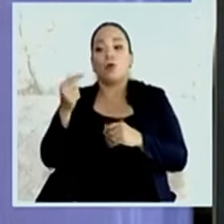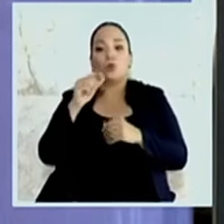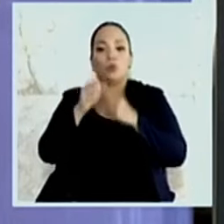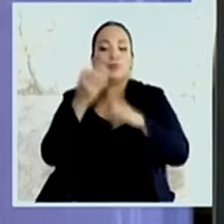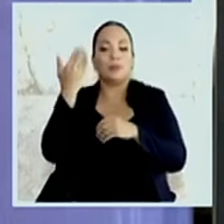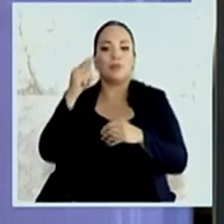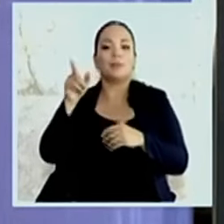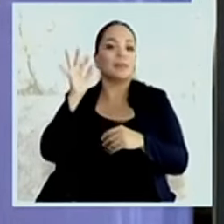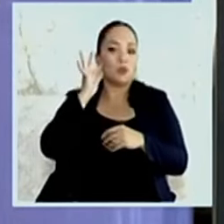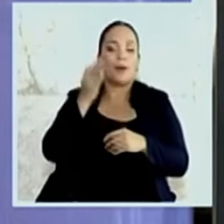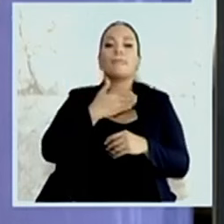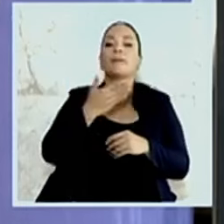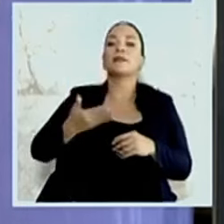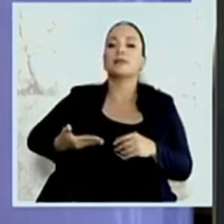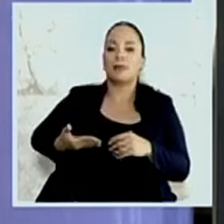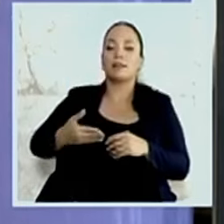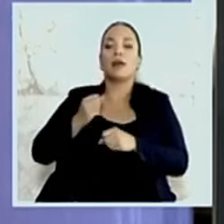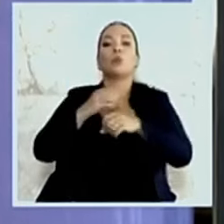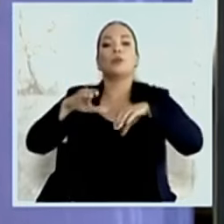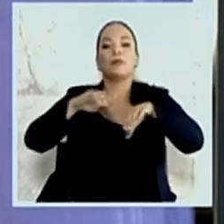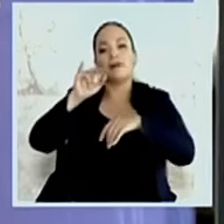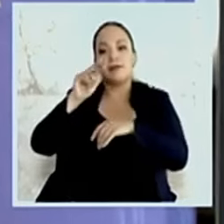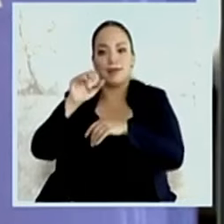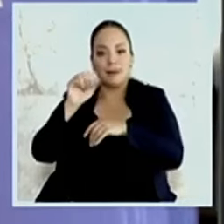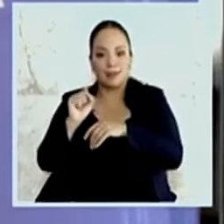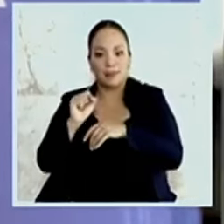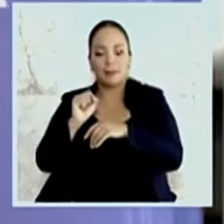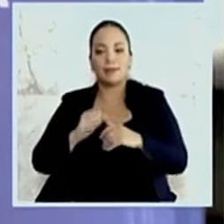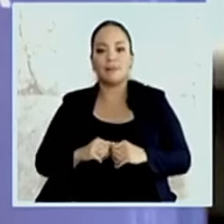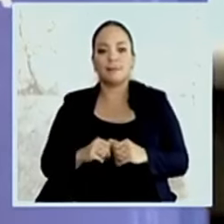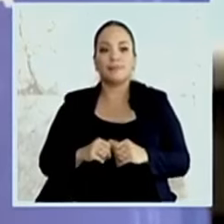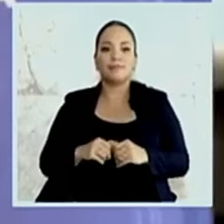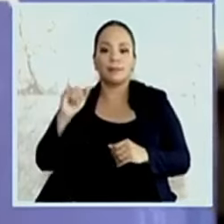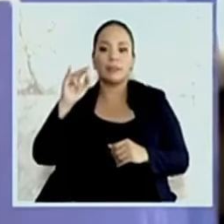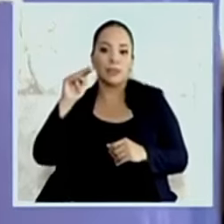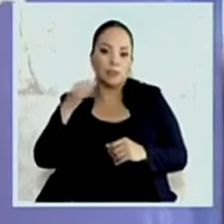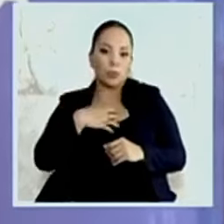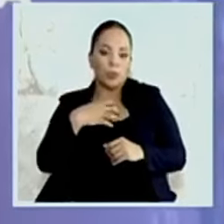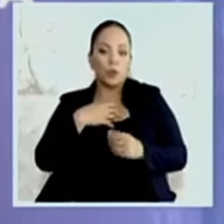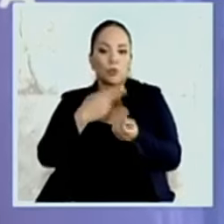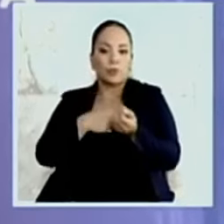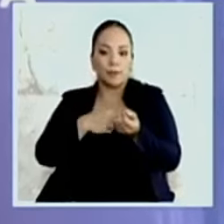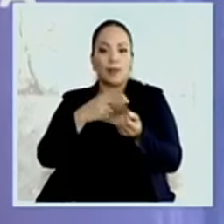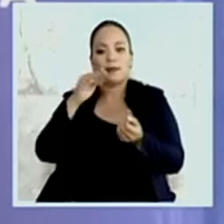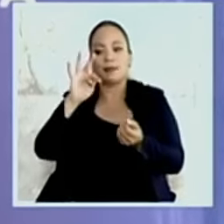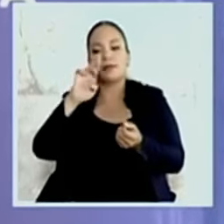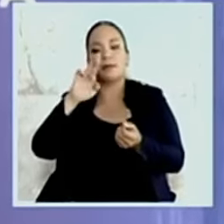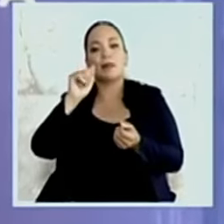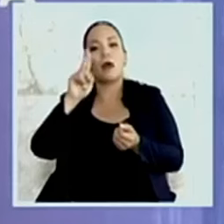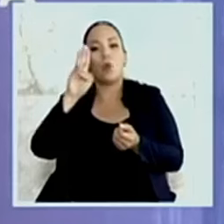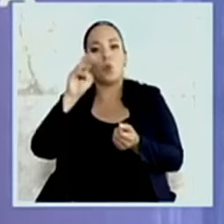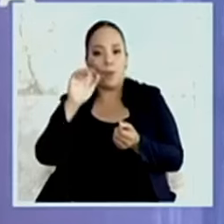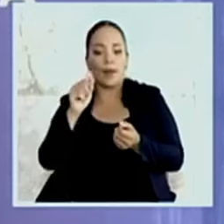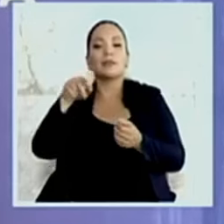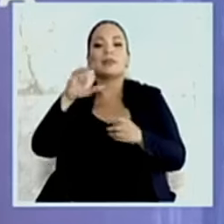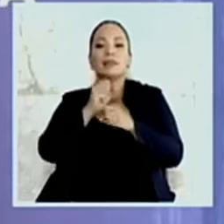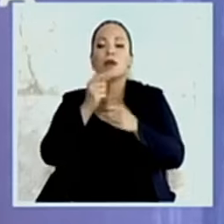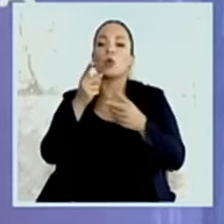hace falta decir que las emergencias ocurren con o sin sol. Entonces, en agosto, la señora